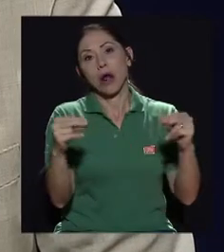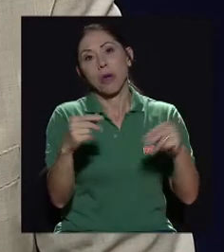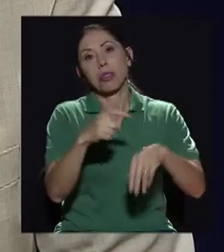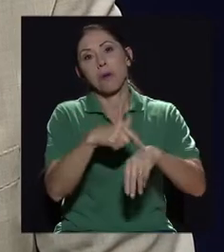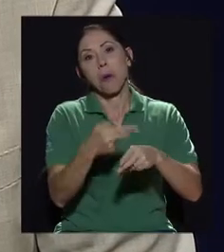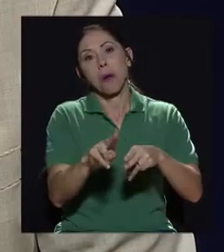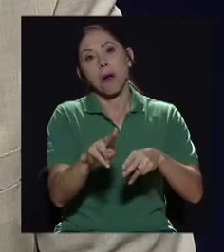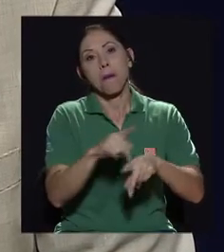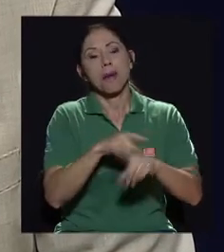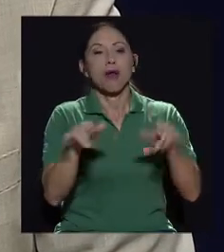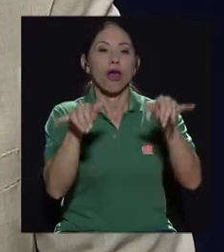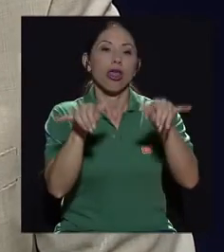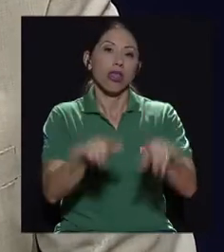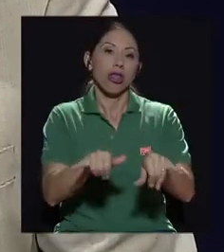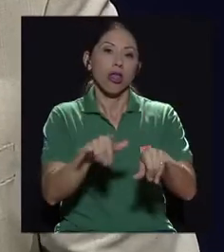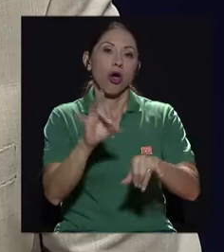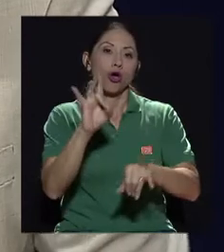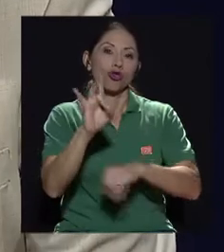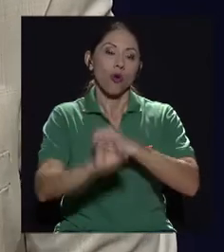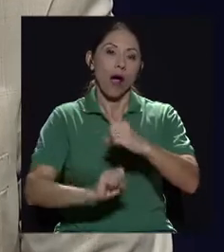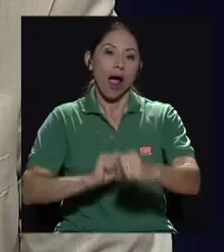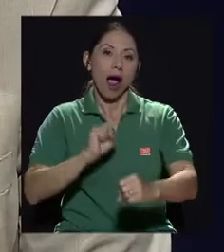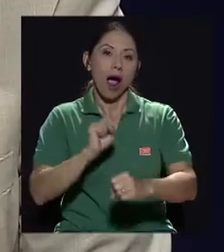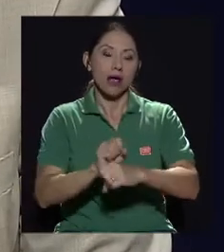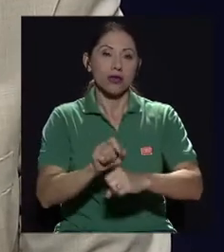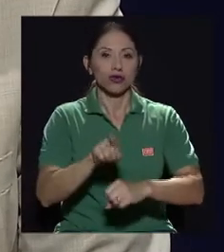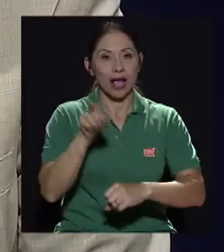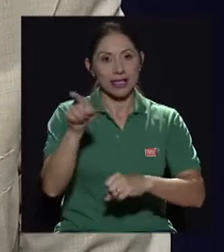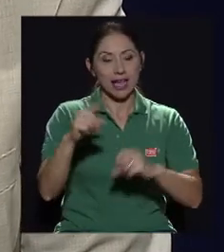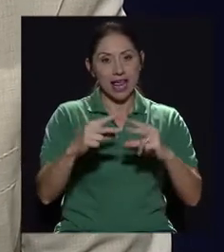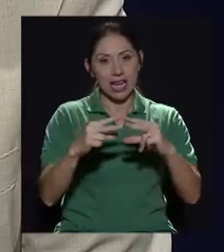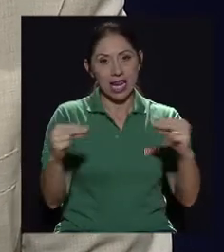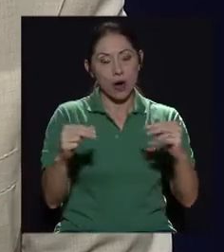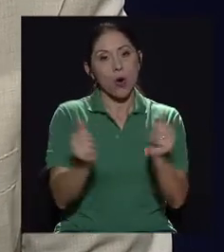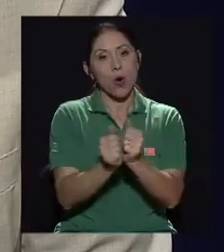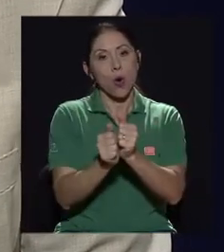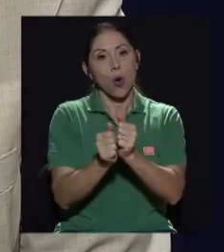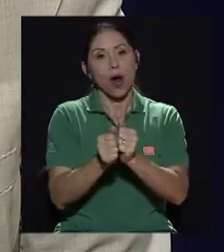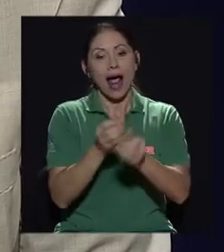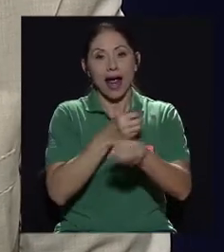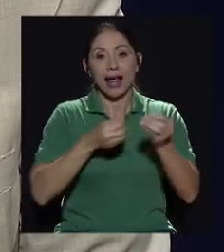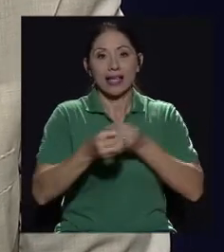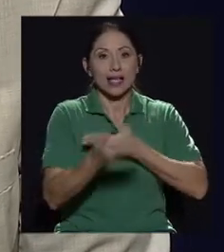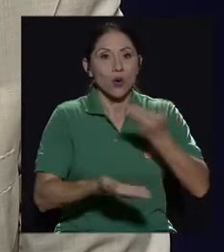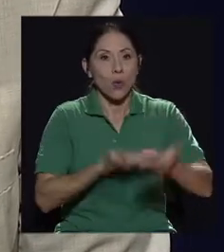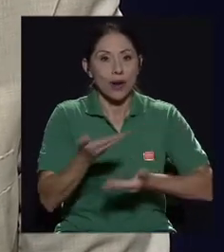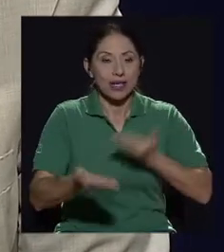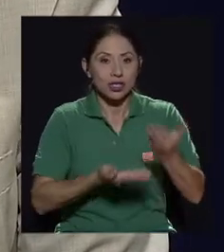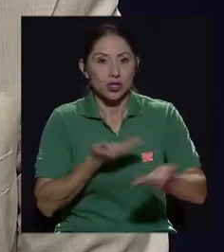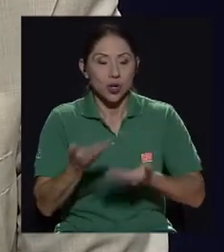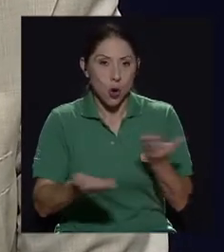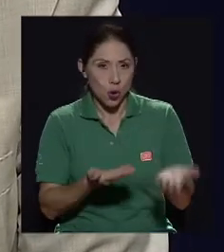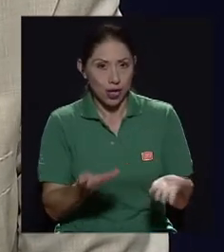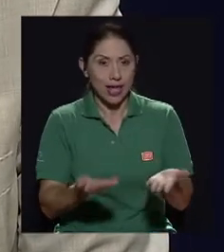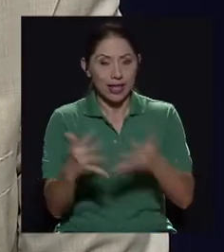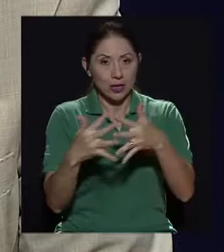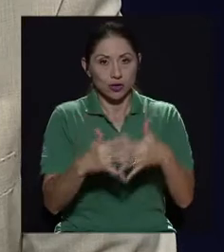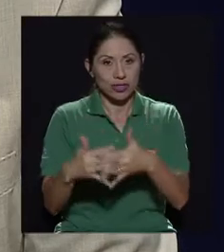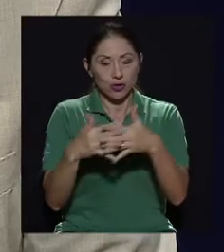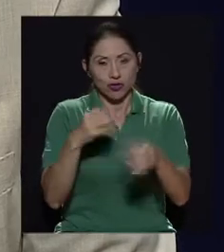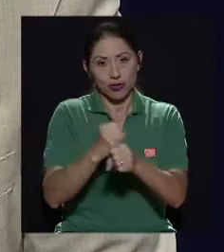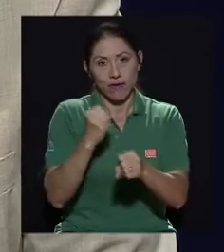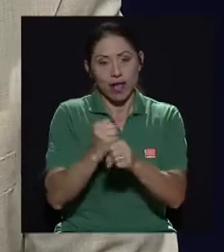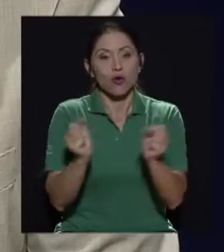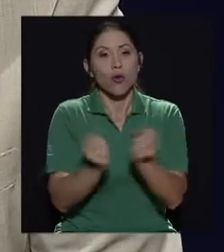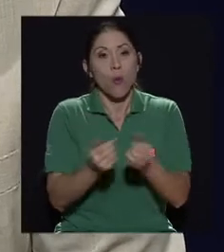corto y terminó viviendo ocho años allá con la agencia de cooperación de usaid de los eeuu